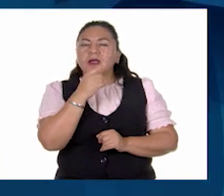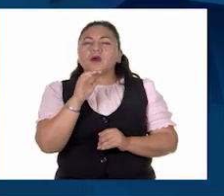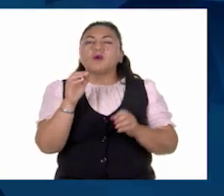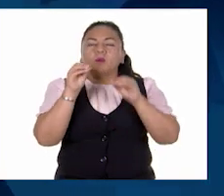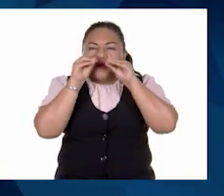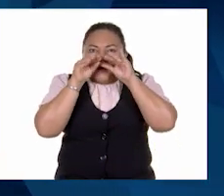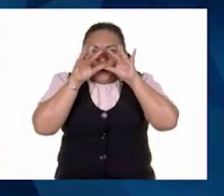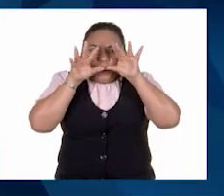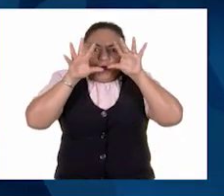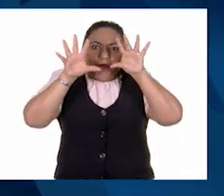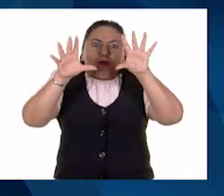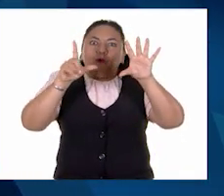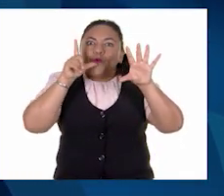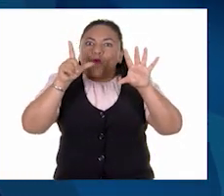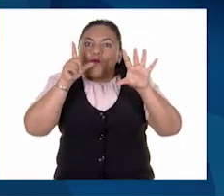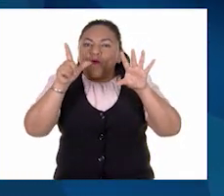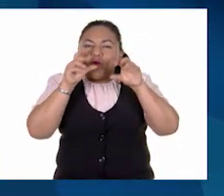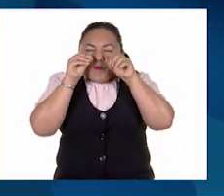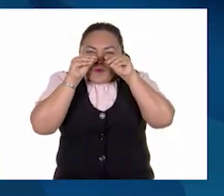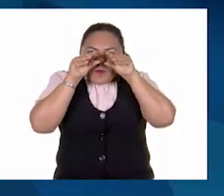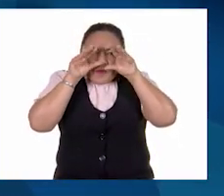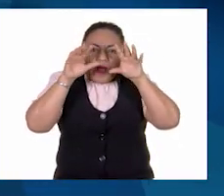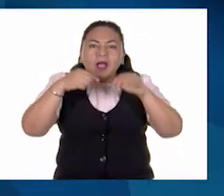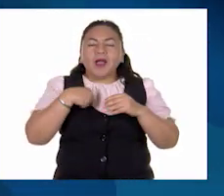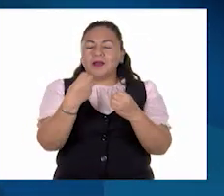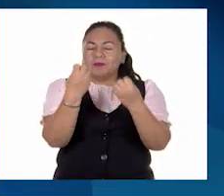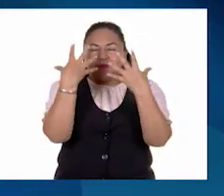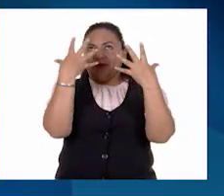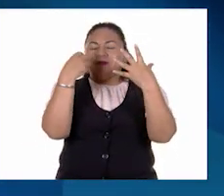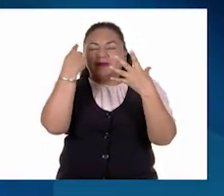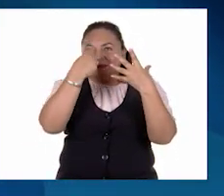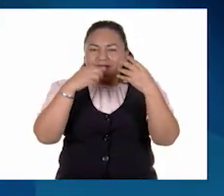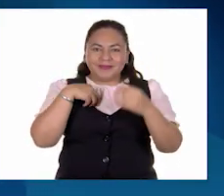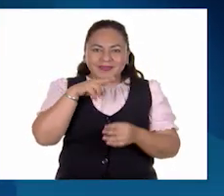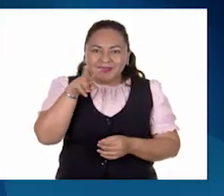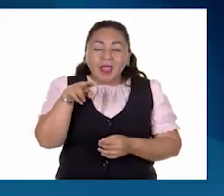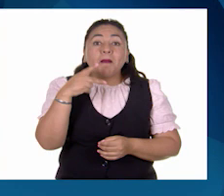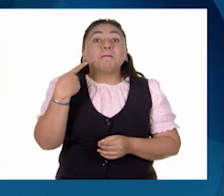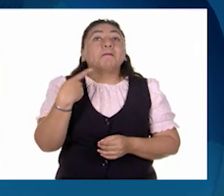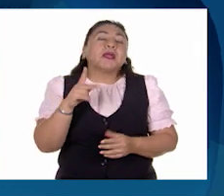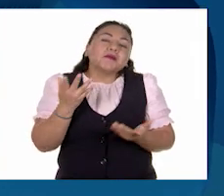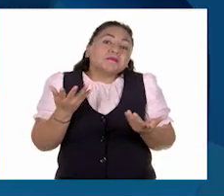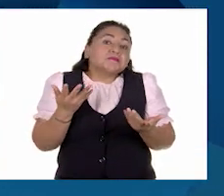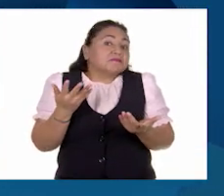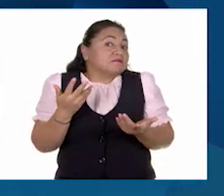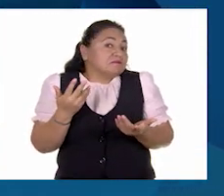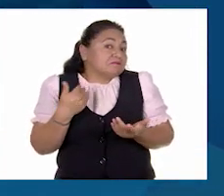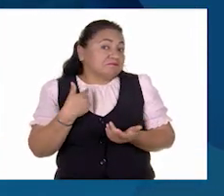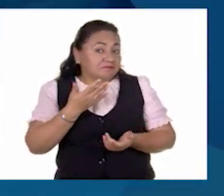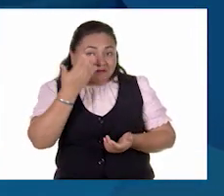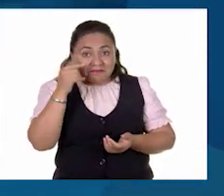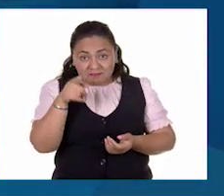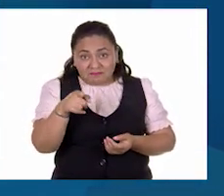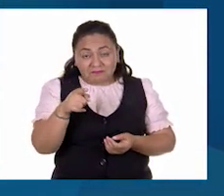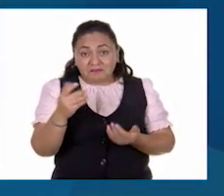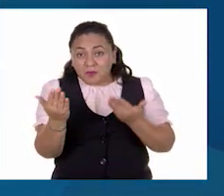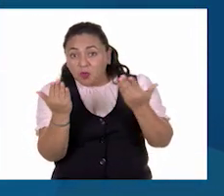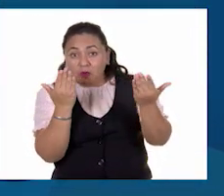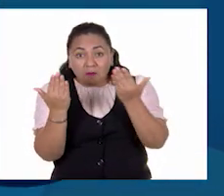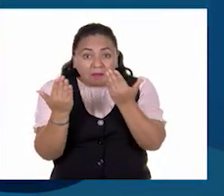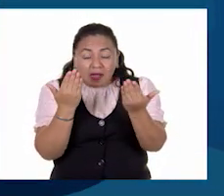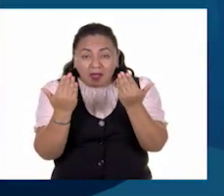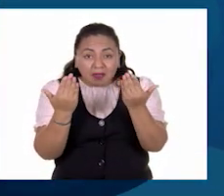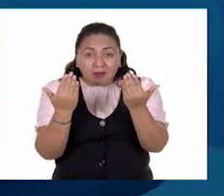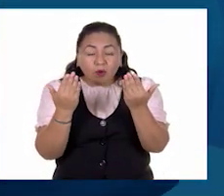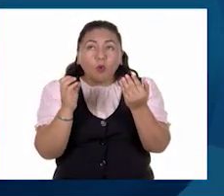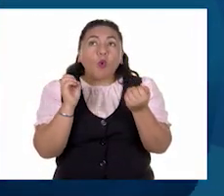brillante que me deja así como todo lampareado. Pero bueno, no sé si eso es una